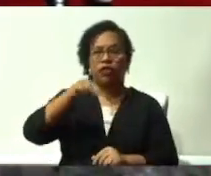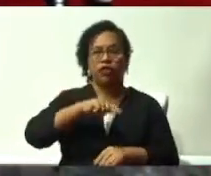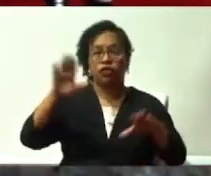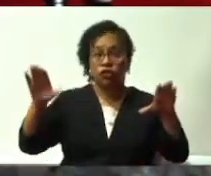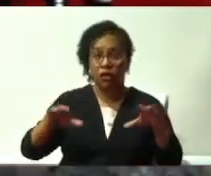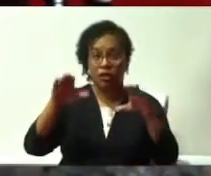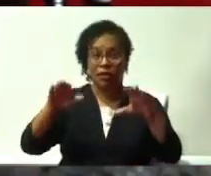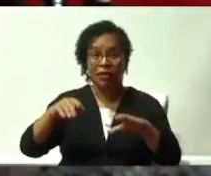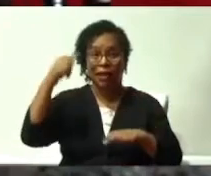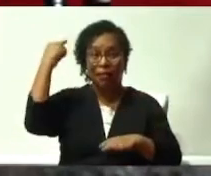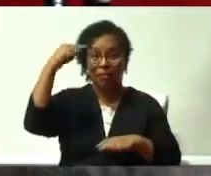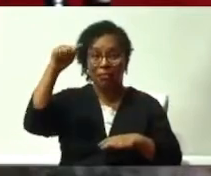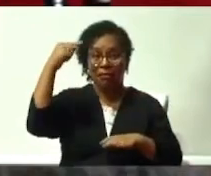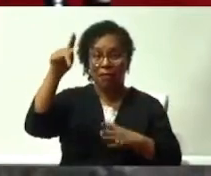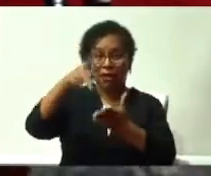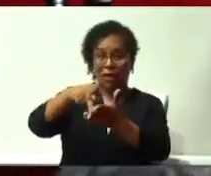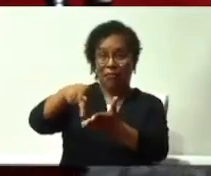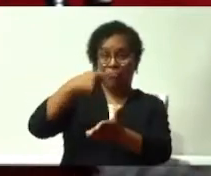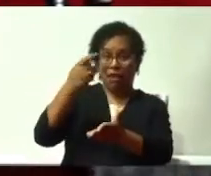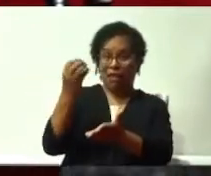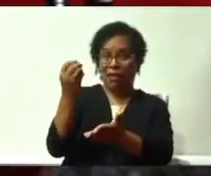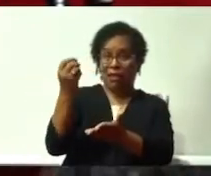Así que no se confundan los roles.